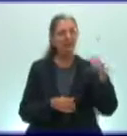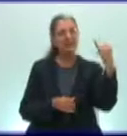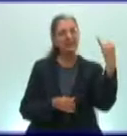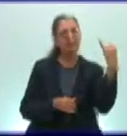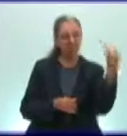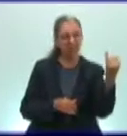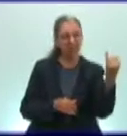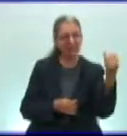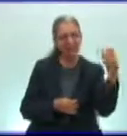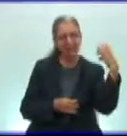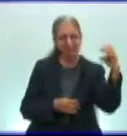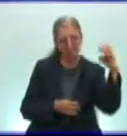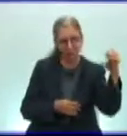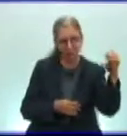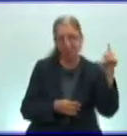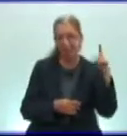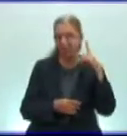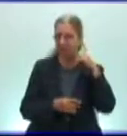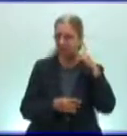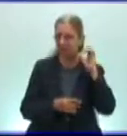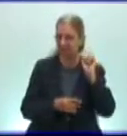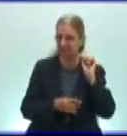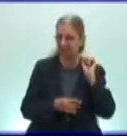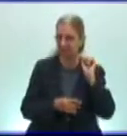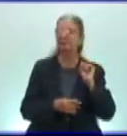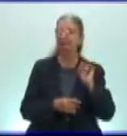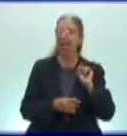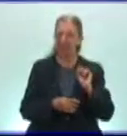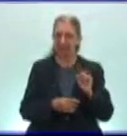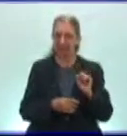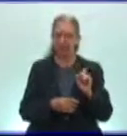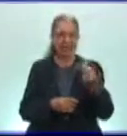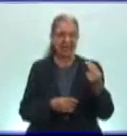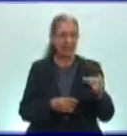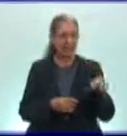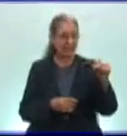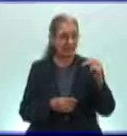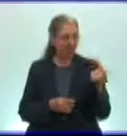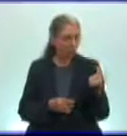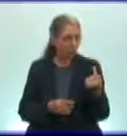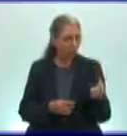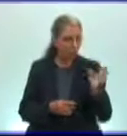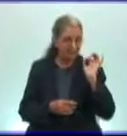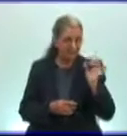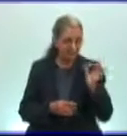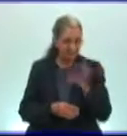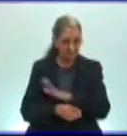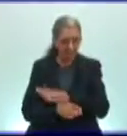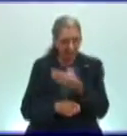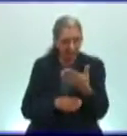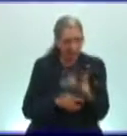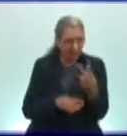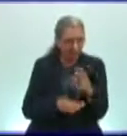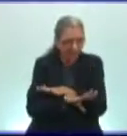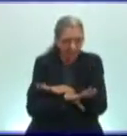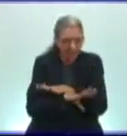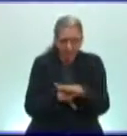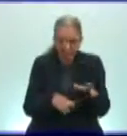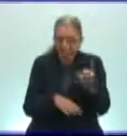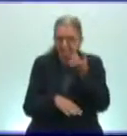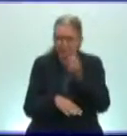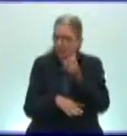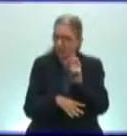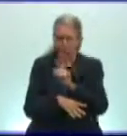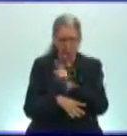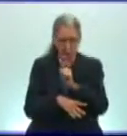eso en el primer nivel hay representados 2 electrones y 4 electrones en el segundo nivel de energía, el